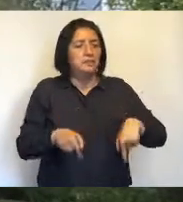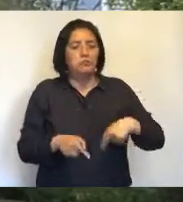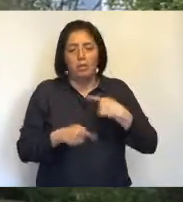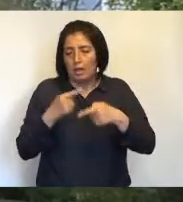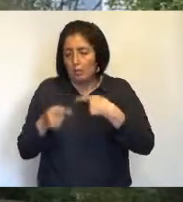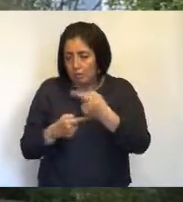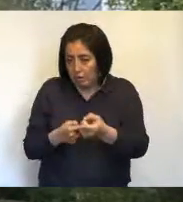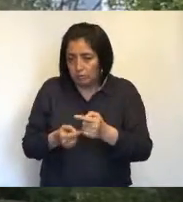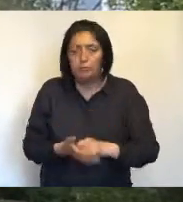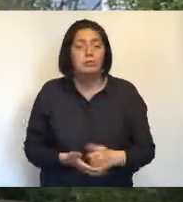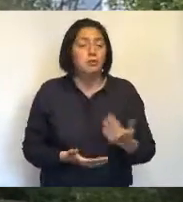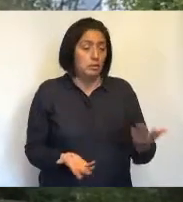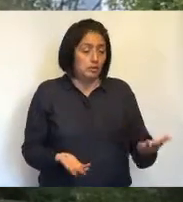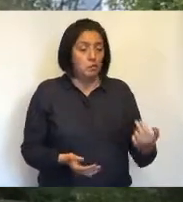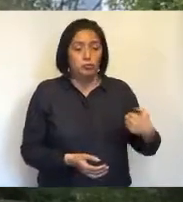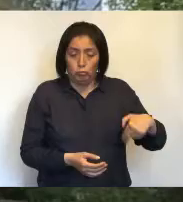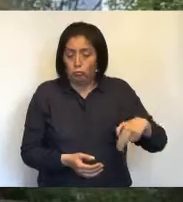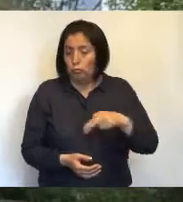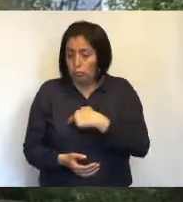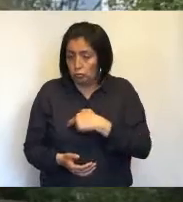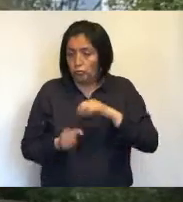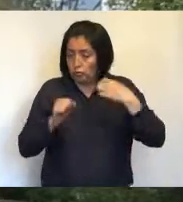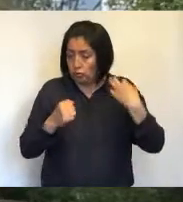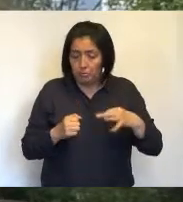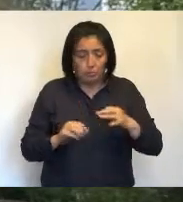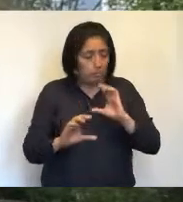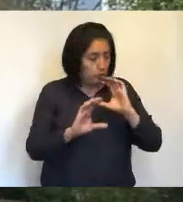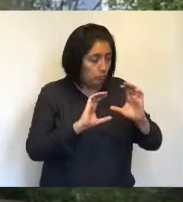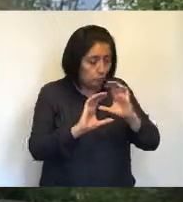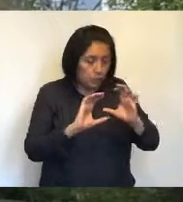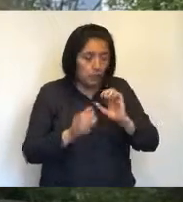que les he comentado. Nos estamos siempre